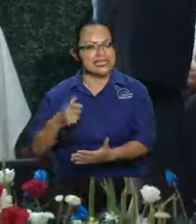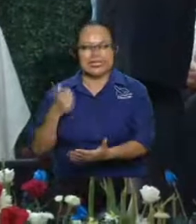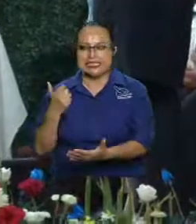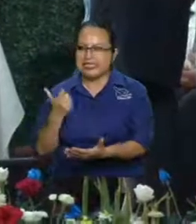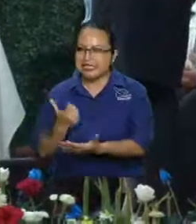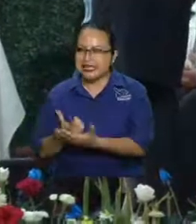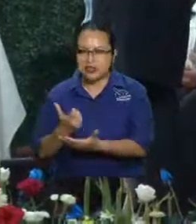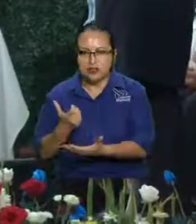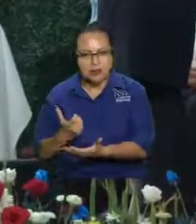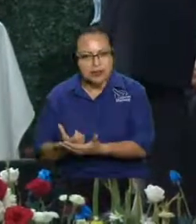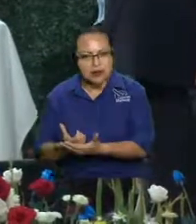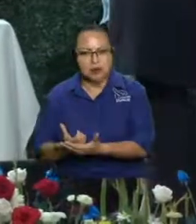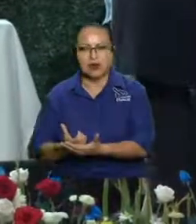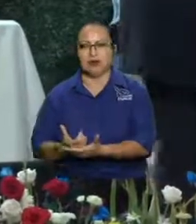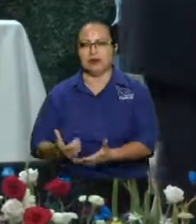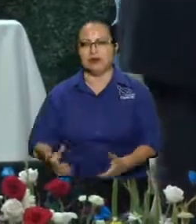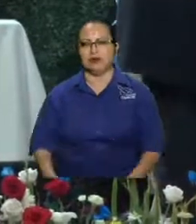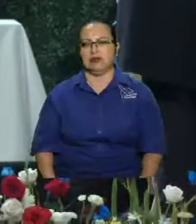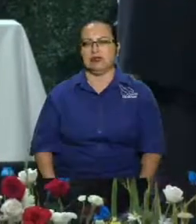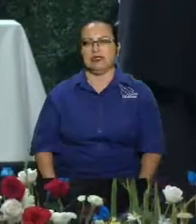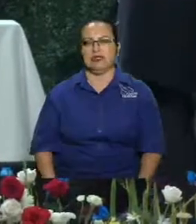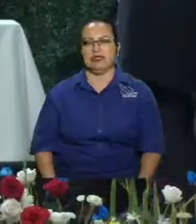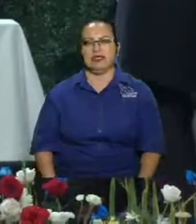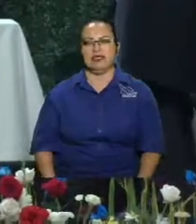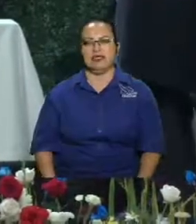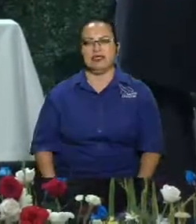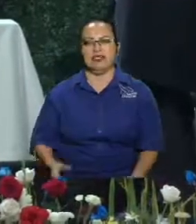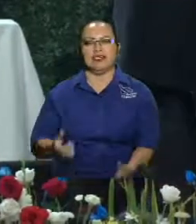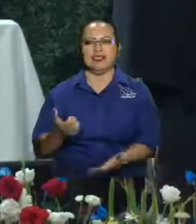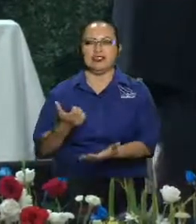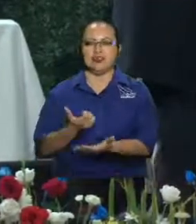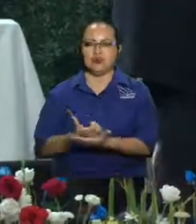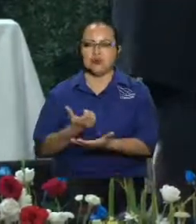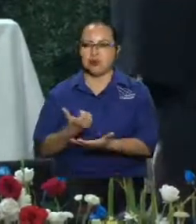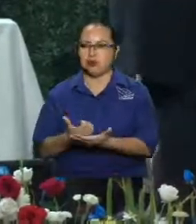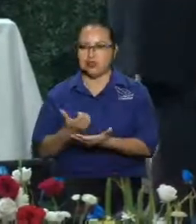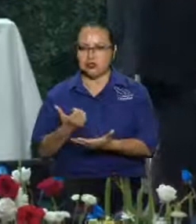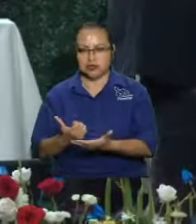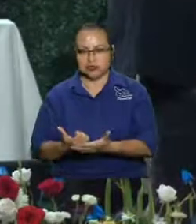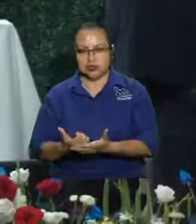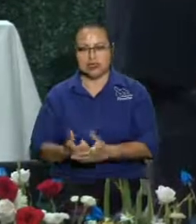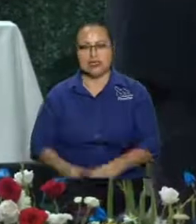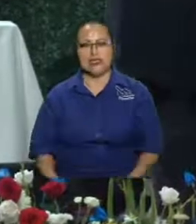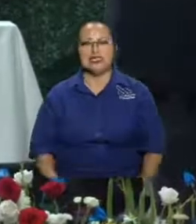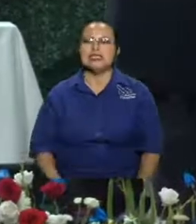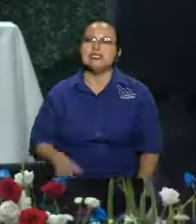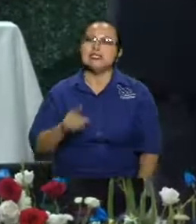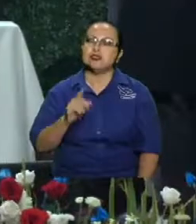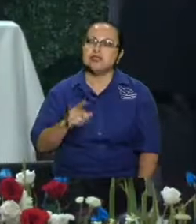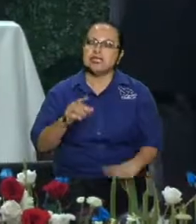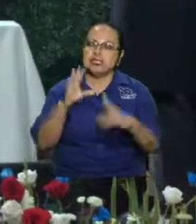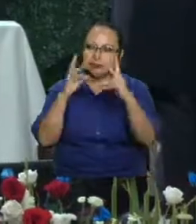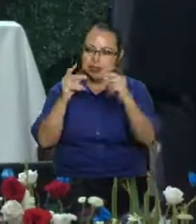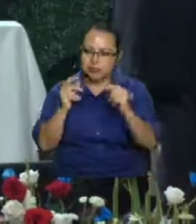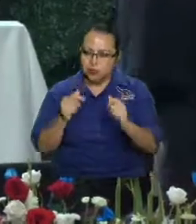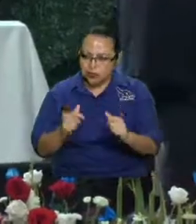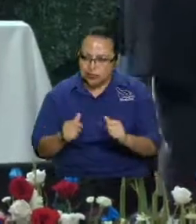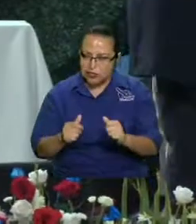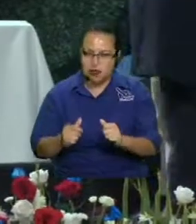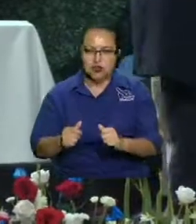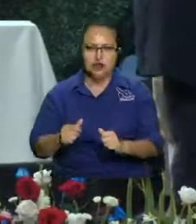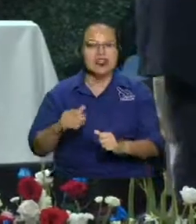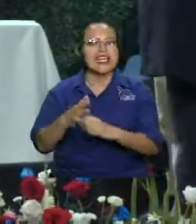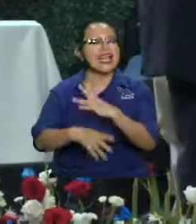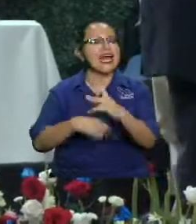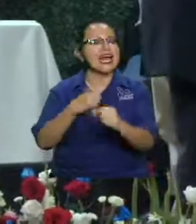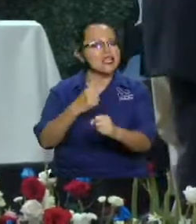útiles, ni nada, porque no tienen su presupuesto. Si tuvieran bien realizado su presupuesto anual, no